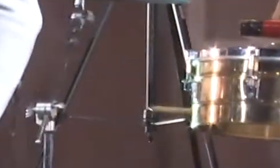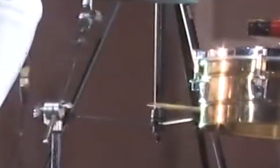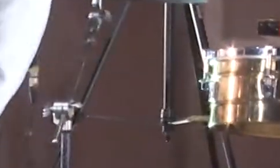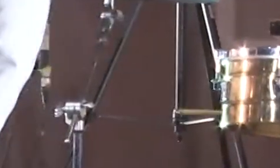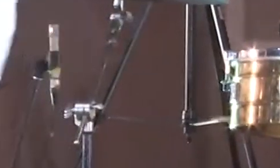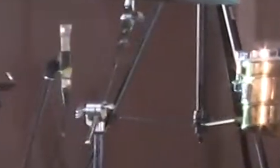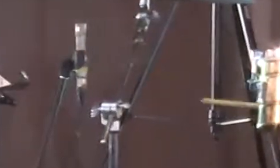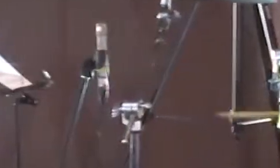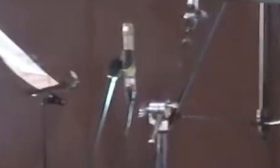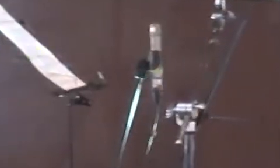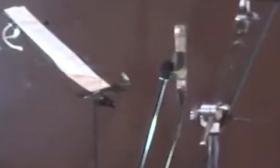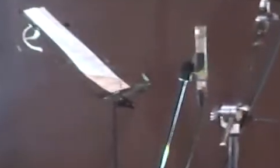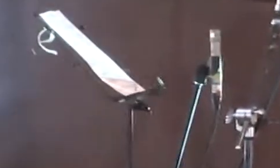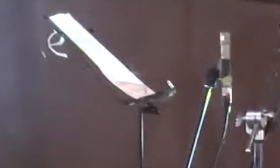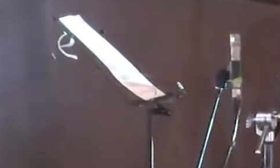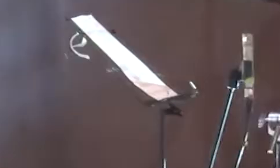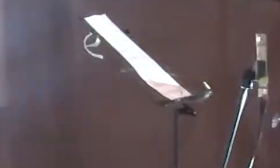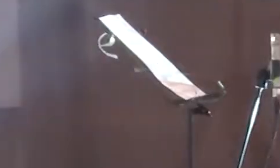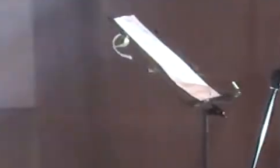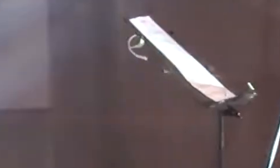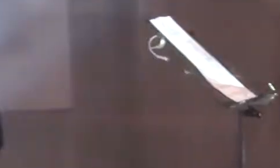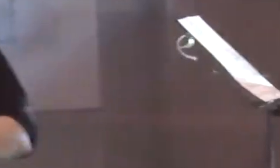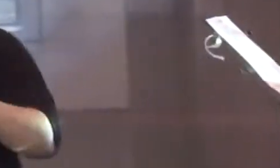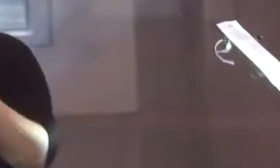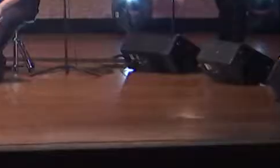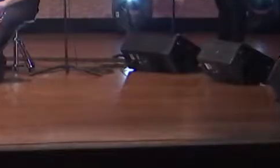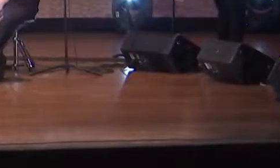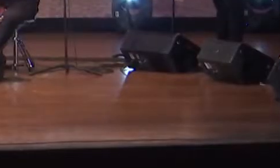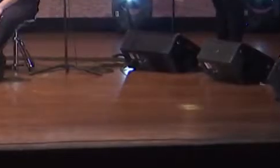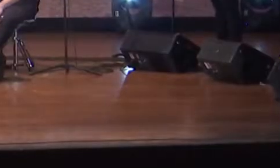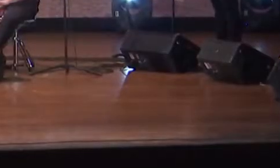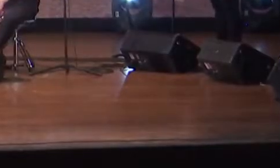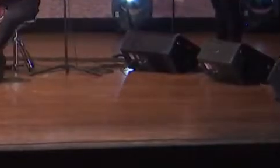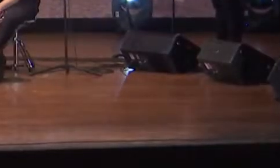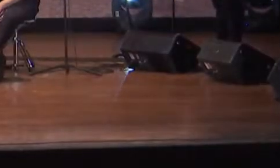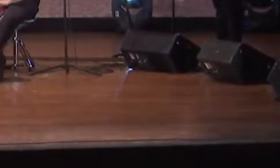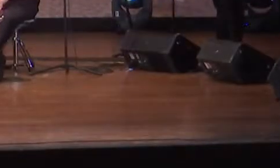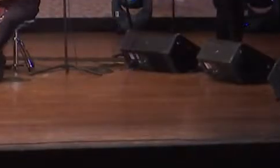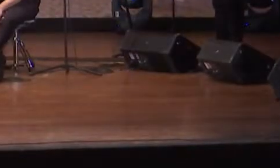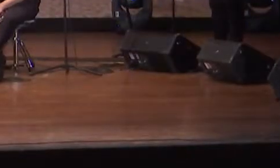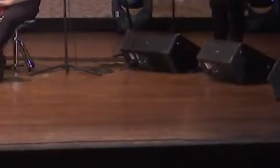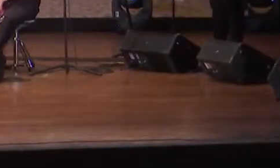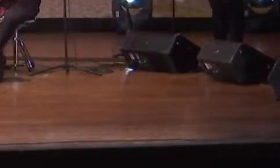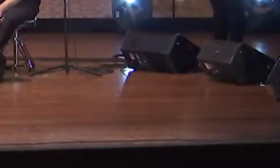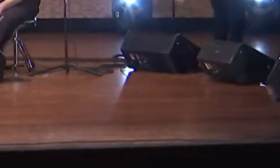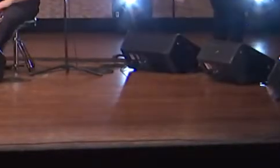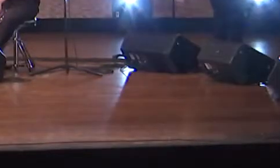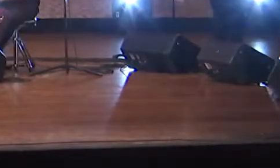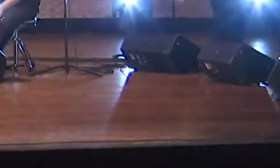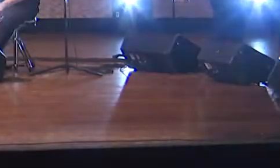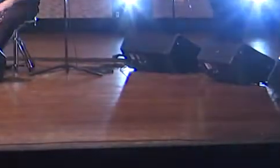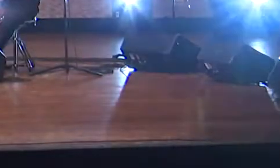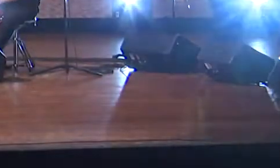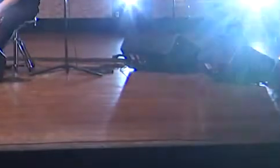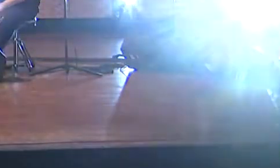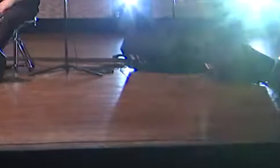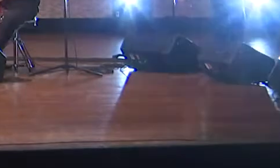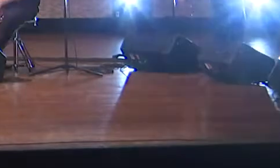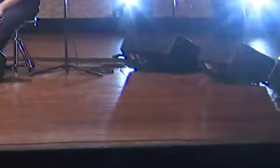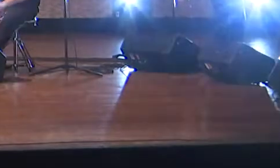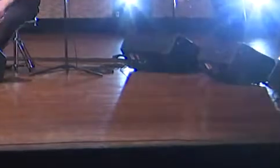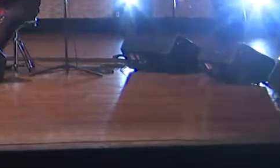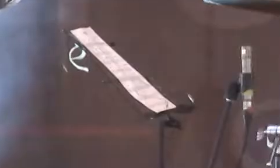estás? Porque yo no puedo acostumbrarme aún. Diciembre